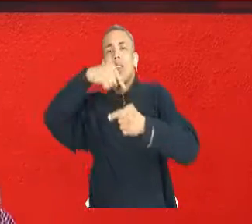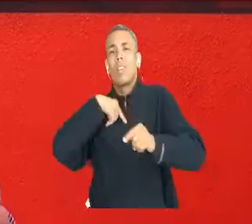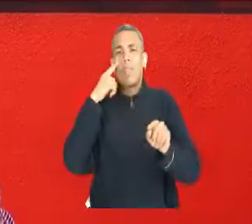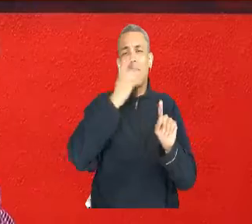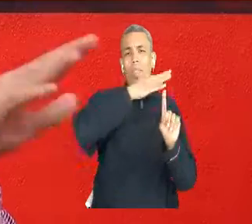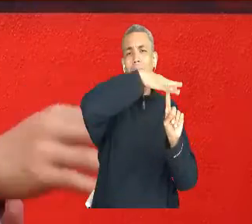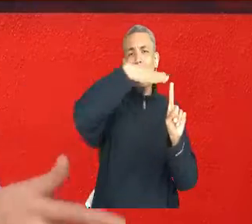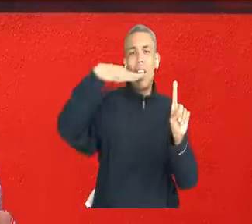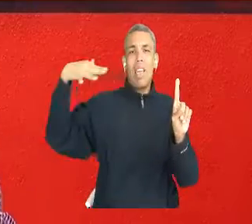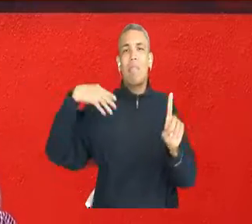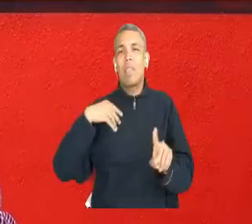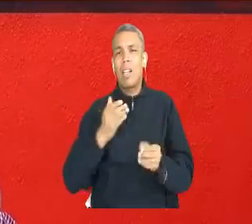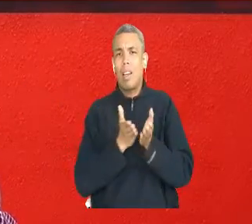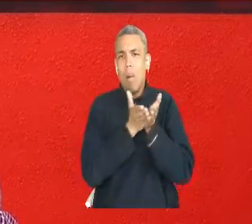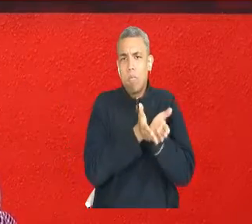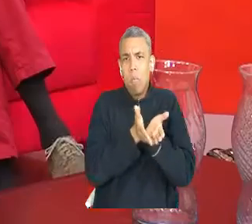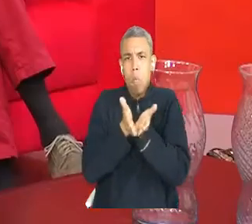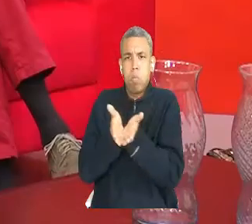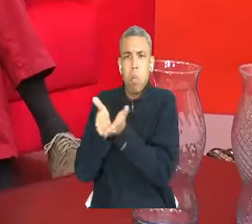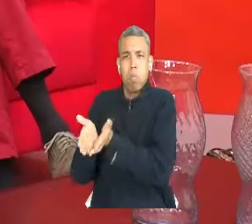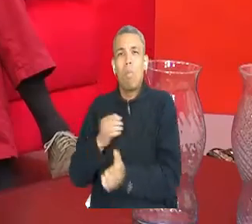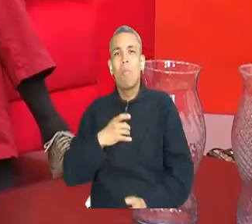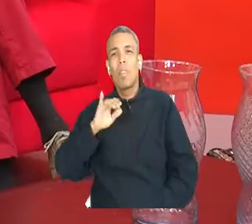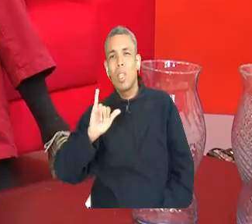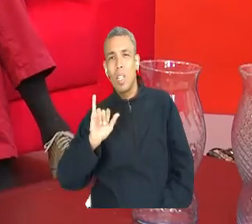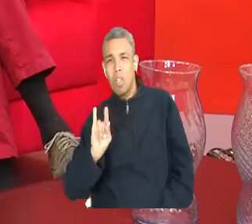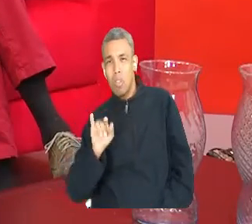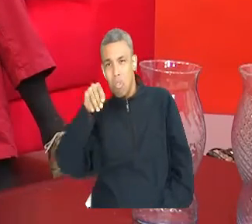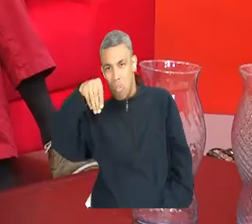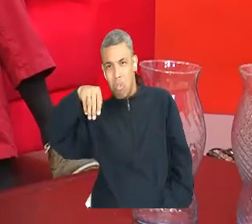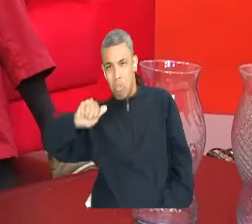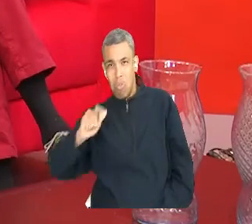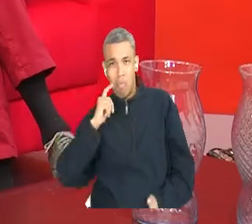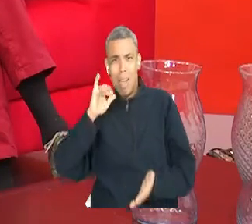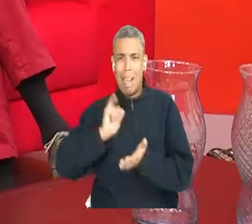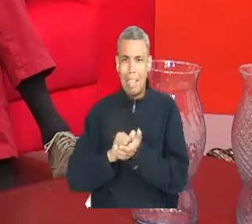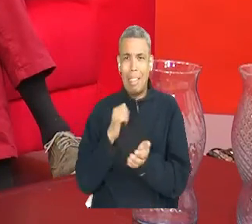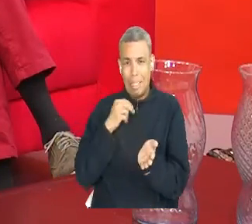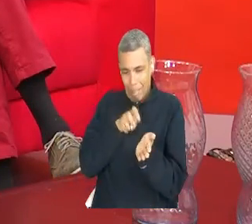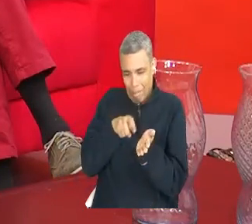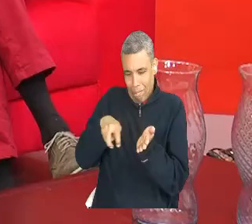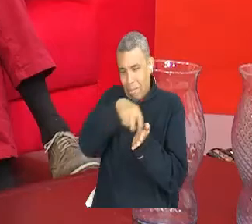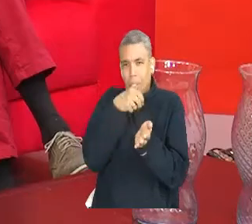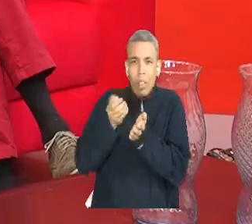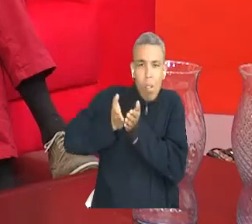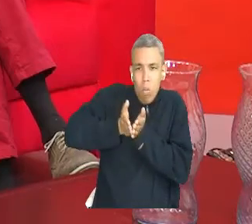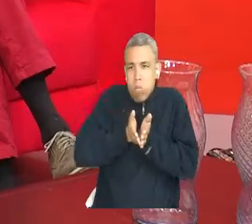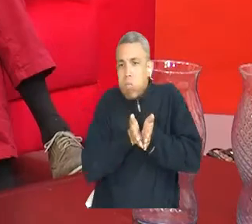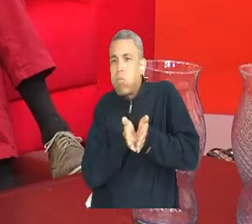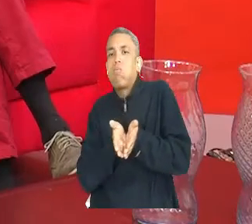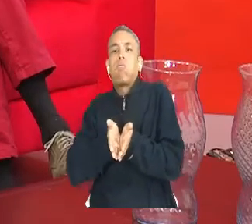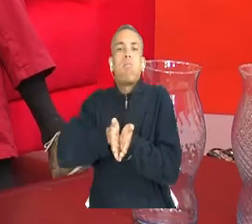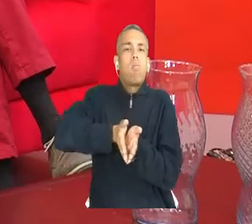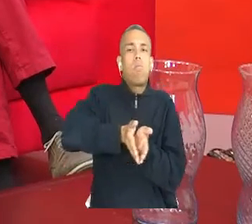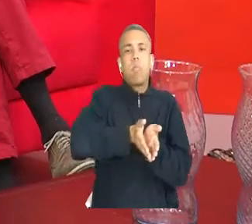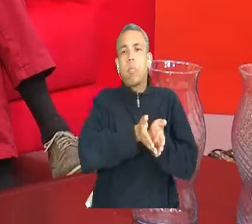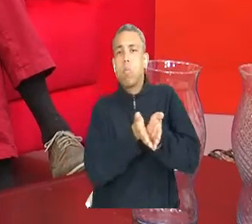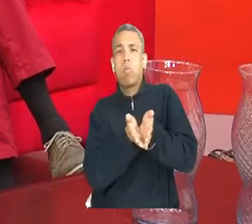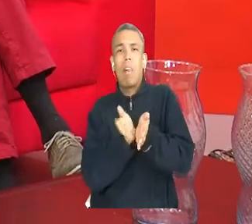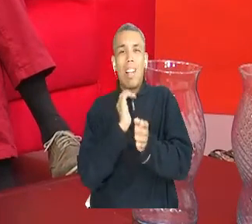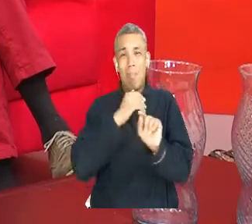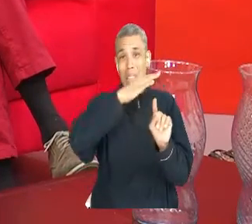todo ese recorrido lo vamos a hacer por el río en botes para terminar el terminal fluvial yuma que también se acaba de remodelar